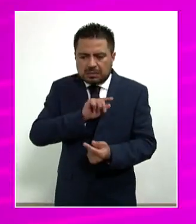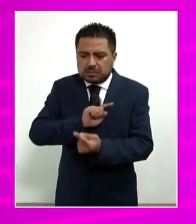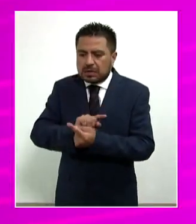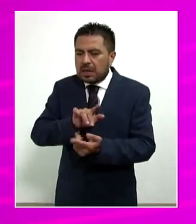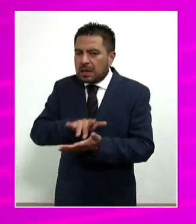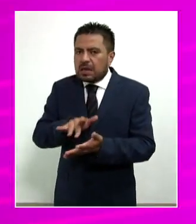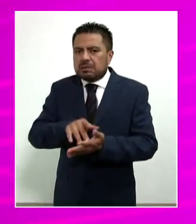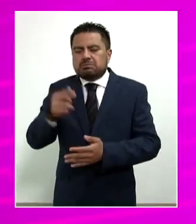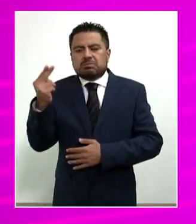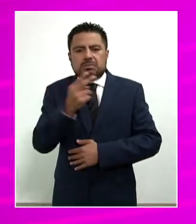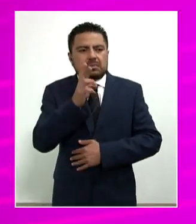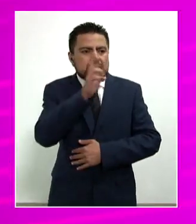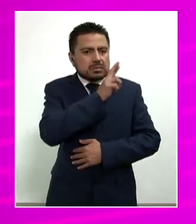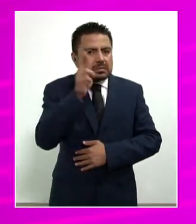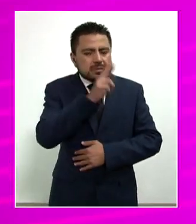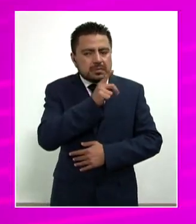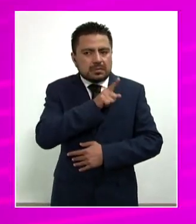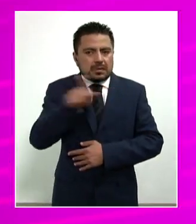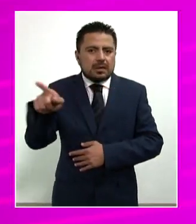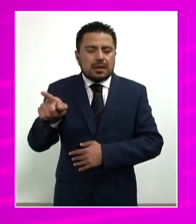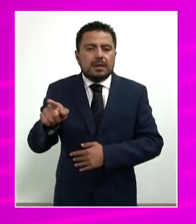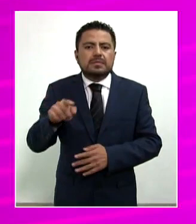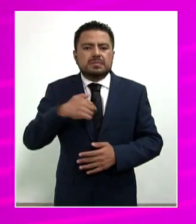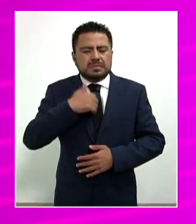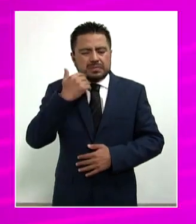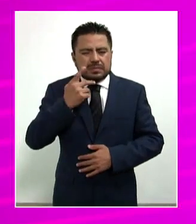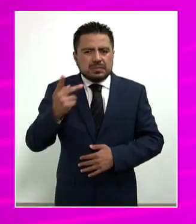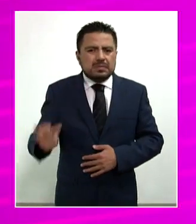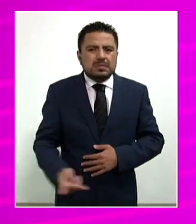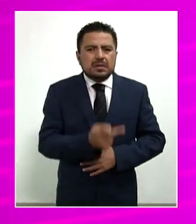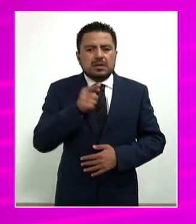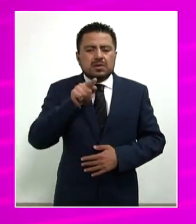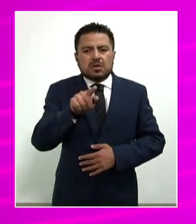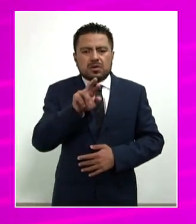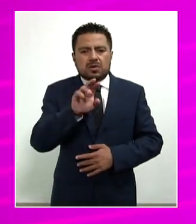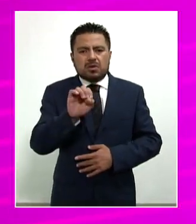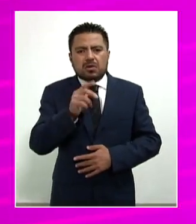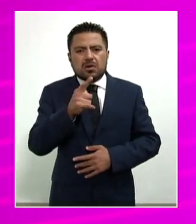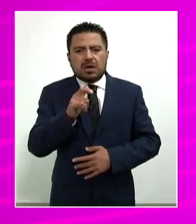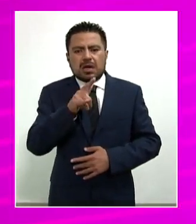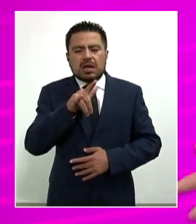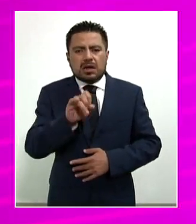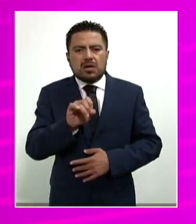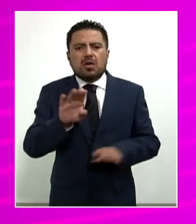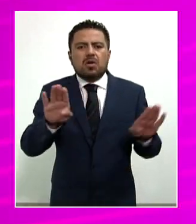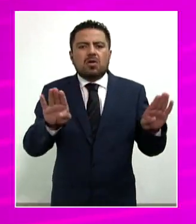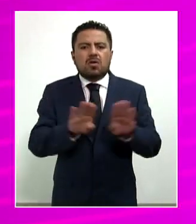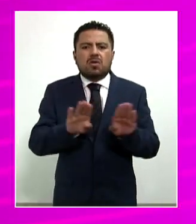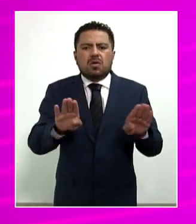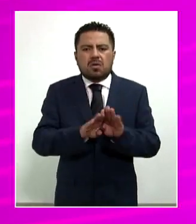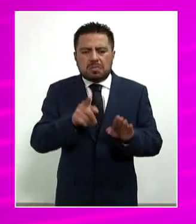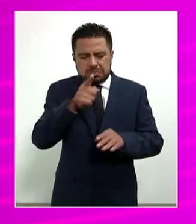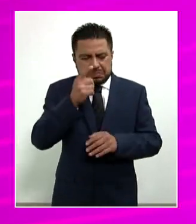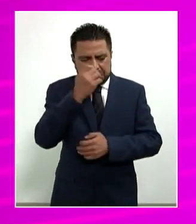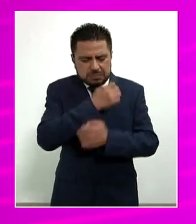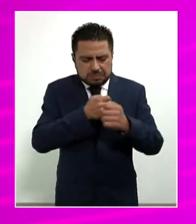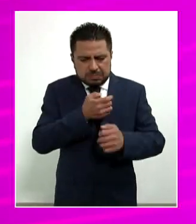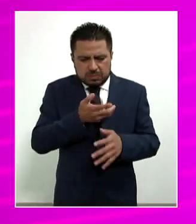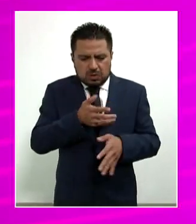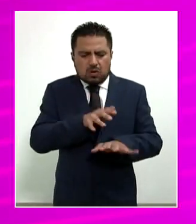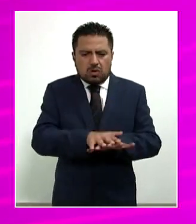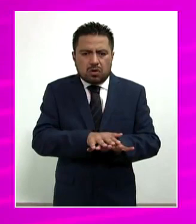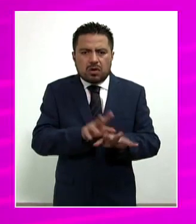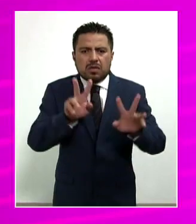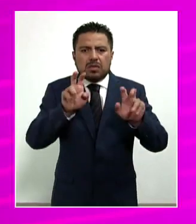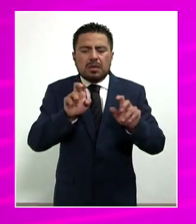situación de necesidad urgente allá. Quisiera preguntarte, Rogelio, ¿cómo analizas y cómo incorporas el